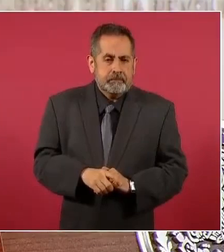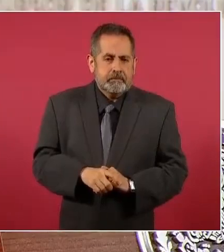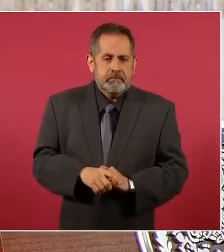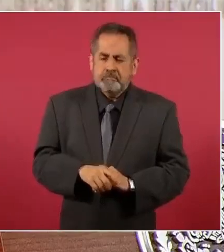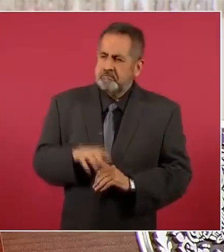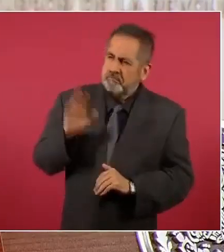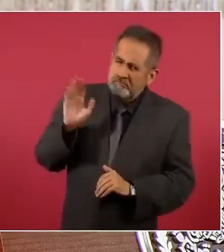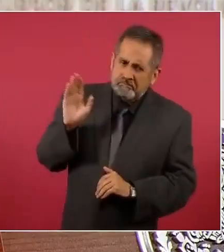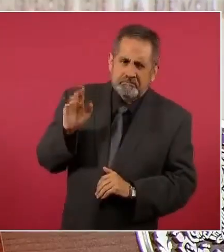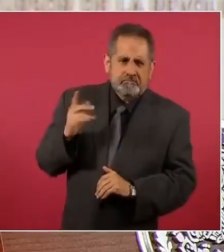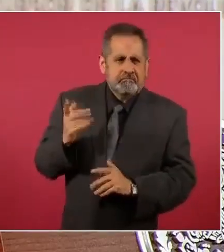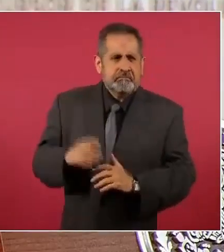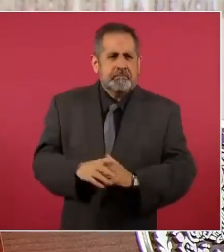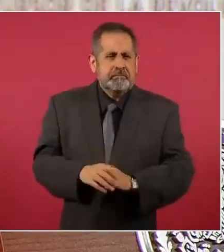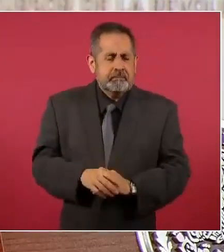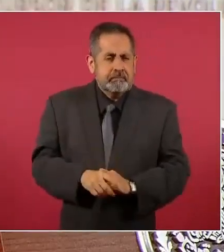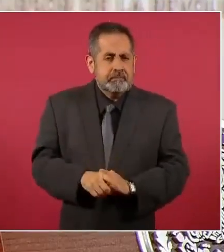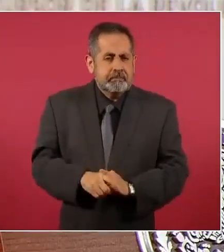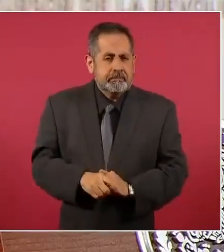Oiga,